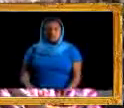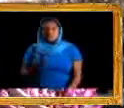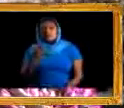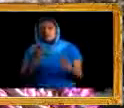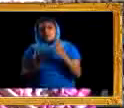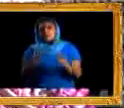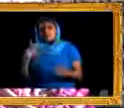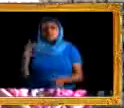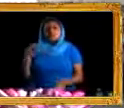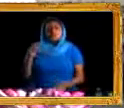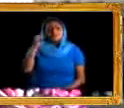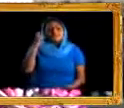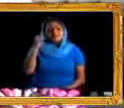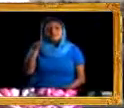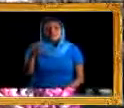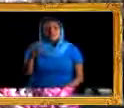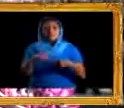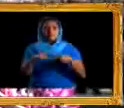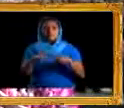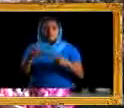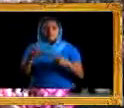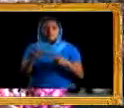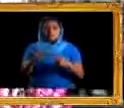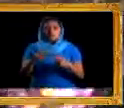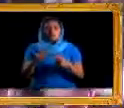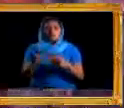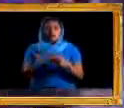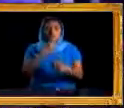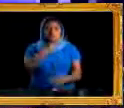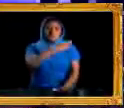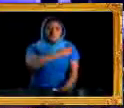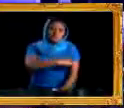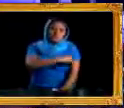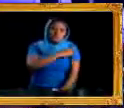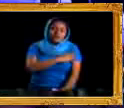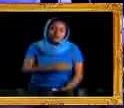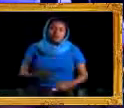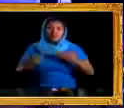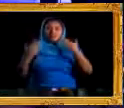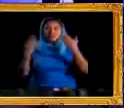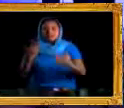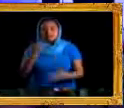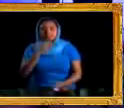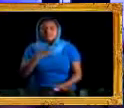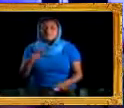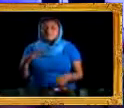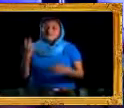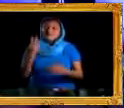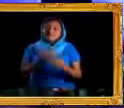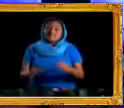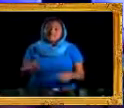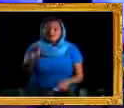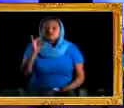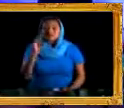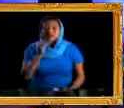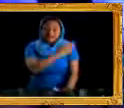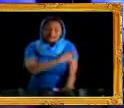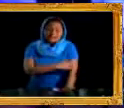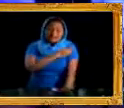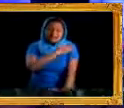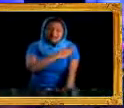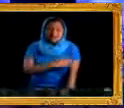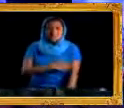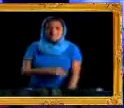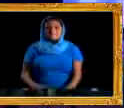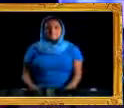no estás entendiendo esto, pero con la misericordia vas a hallar gracia. Vas a hallar gracia delante de Dios y